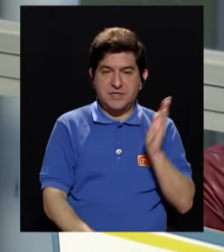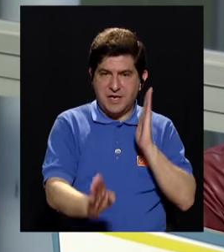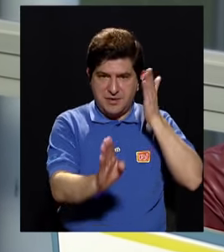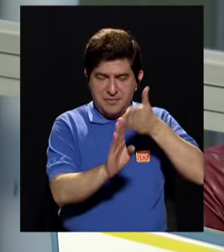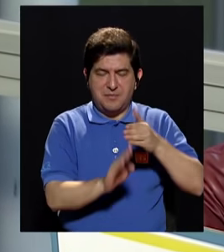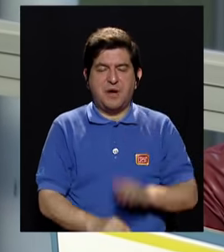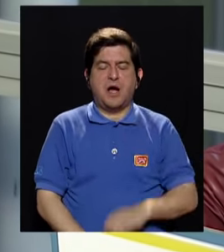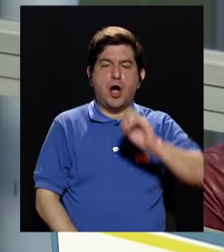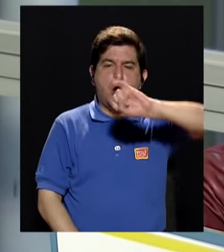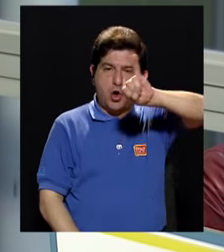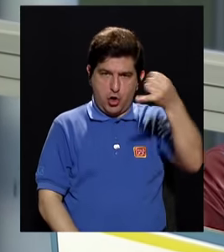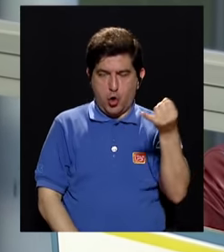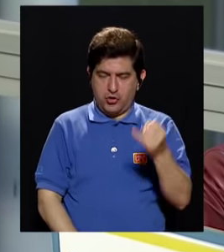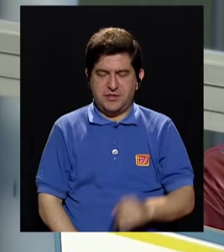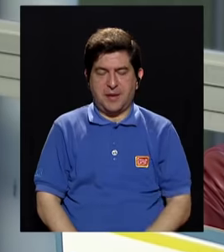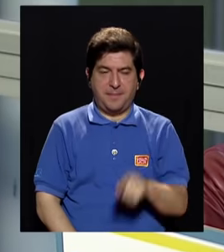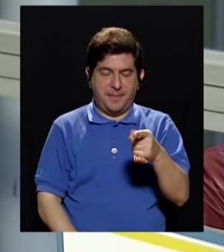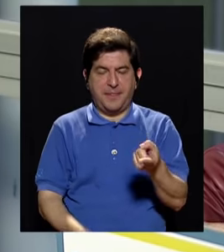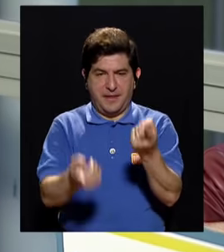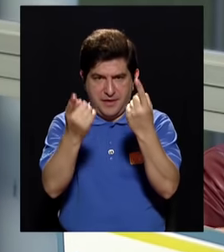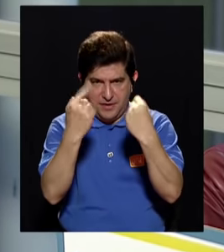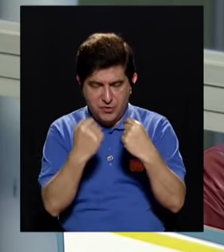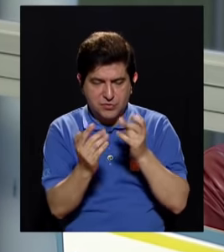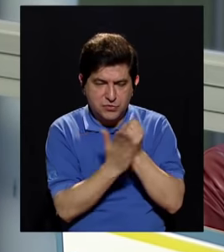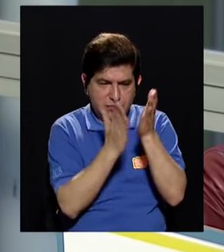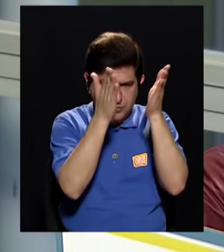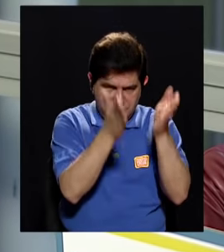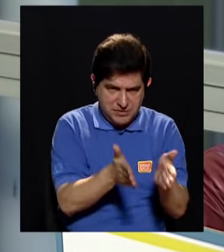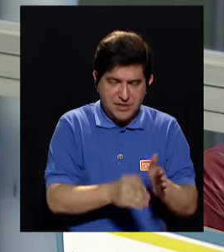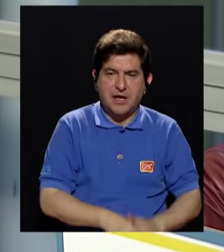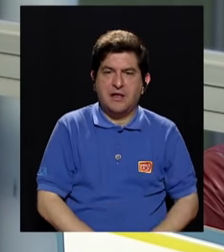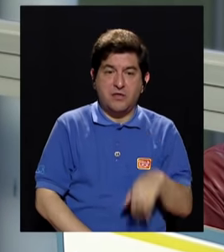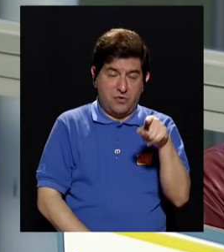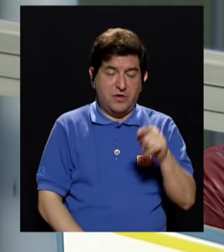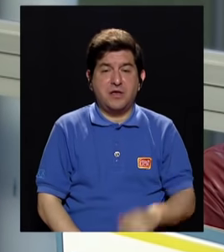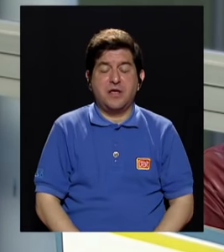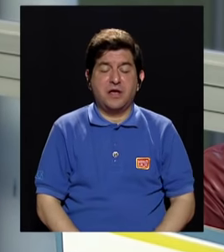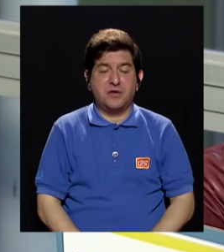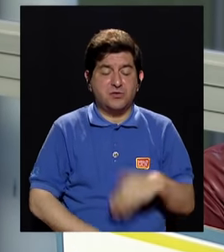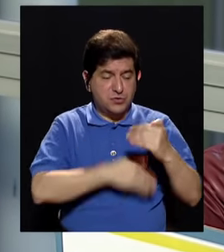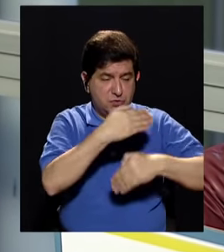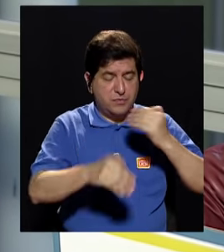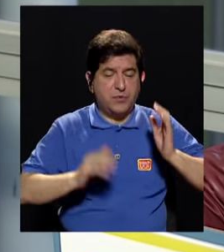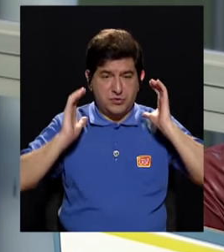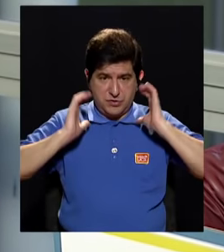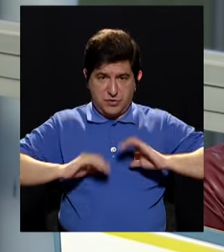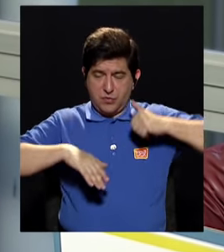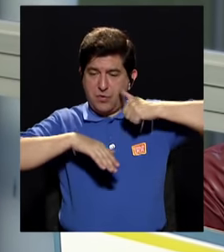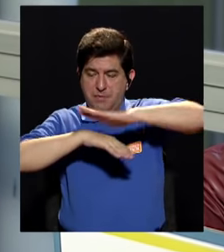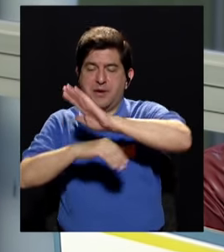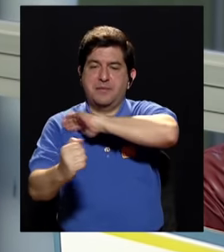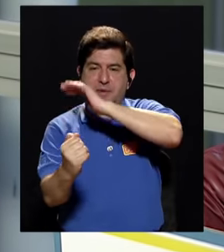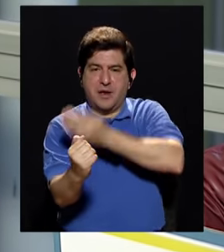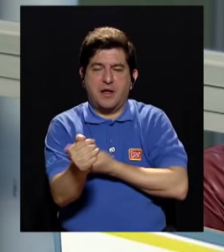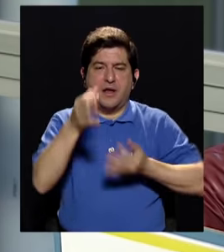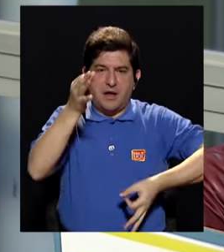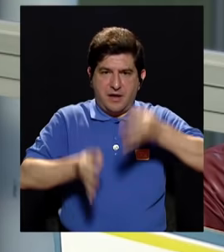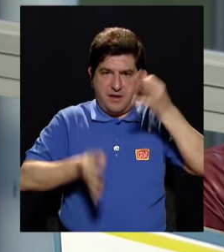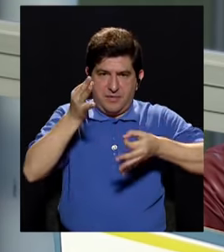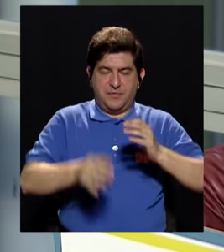directamente el organismo de investigación judicial ellos llegan con sus investigadores y hacen el levantamiento del cuerpo y lo envían al